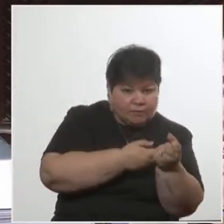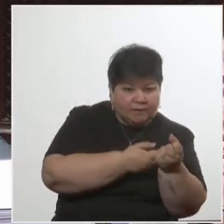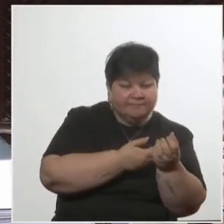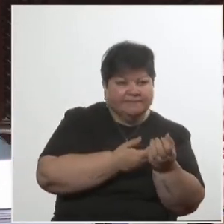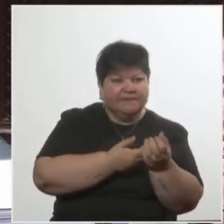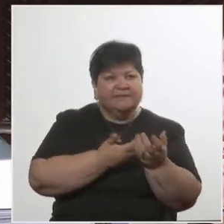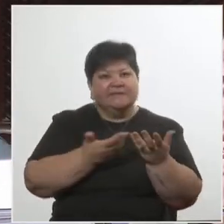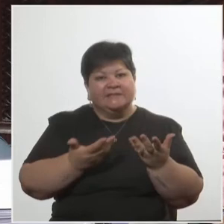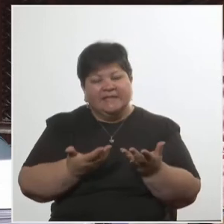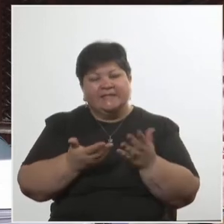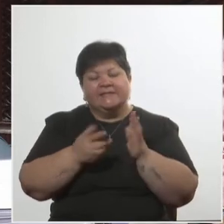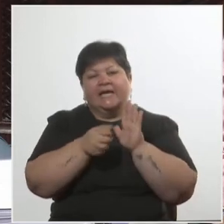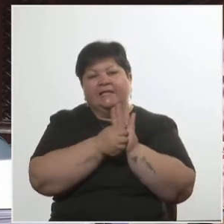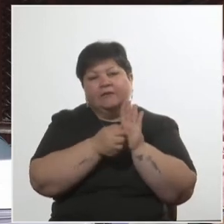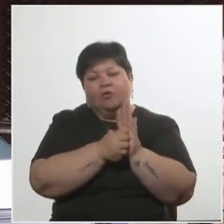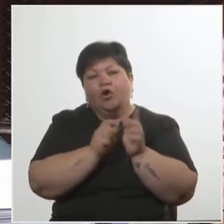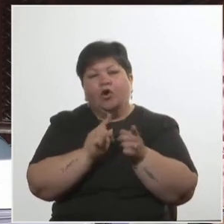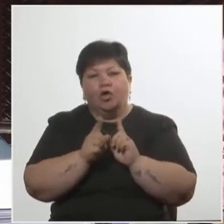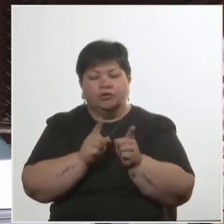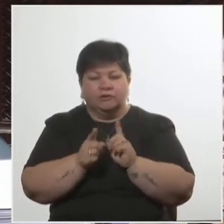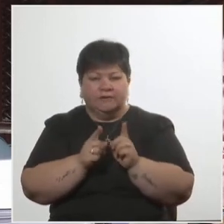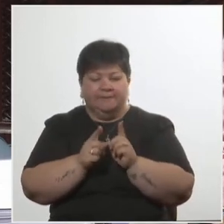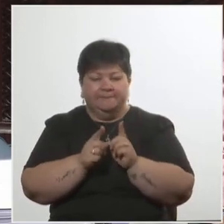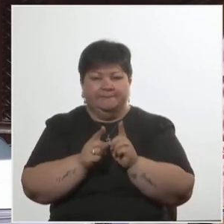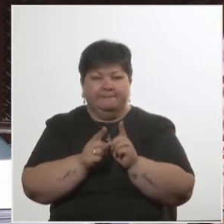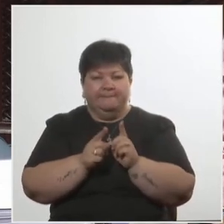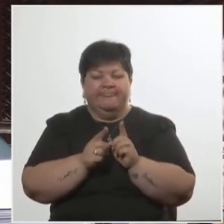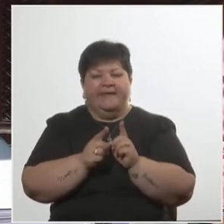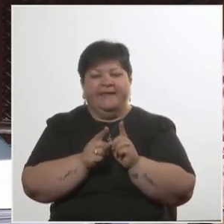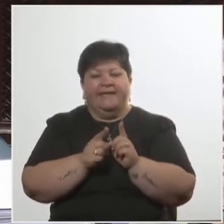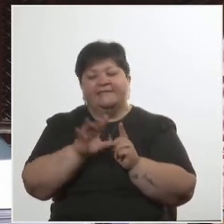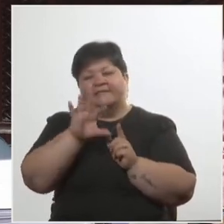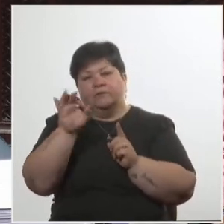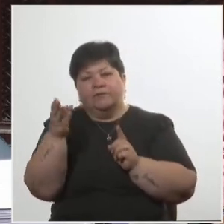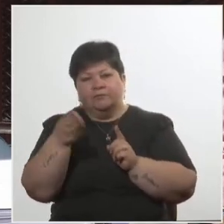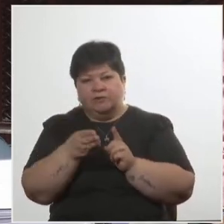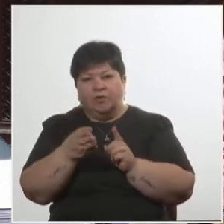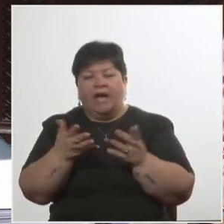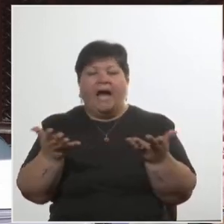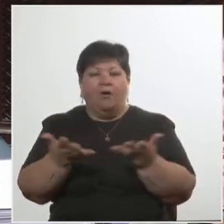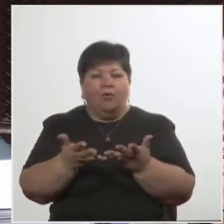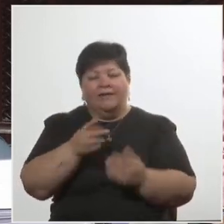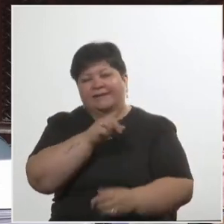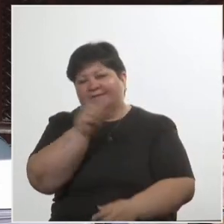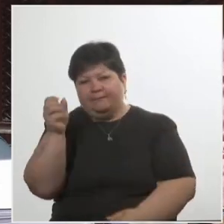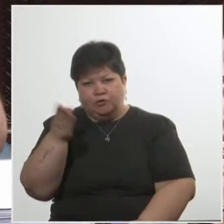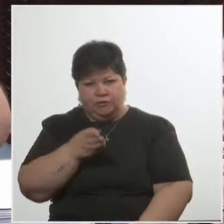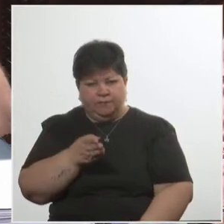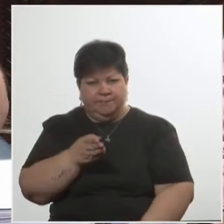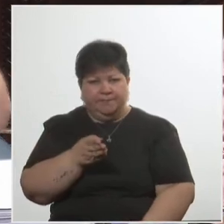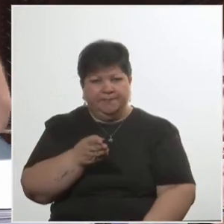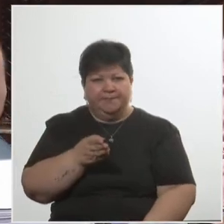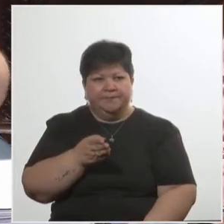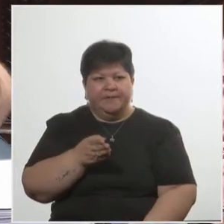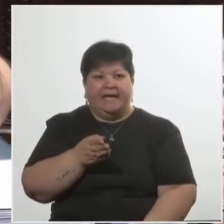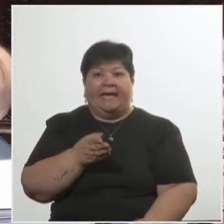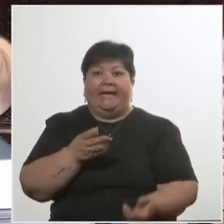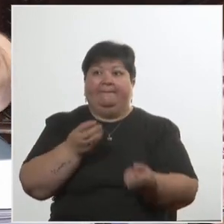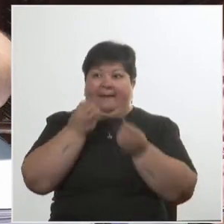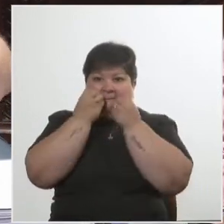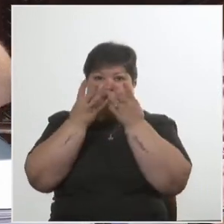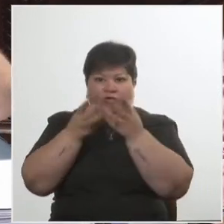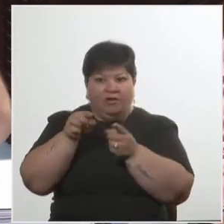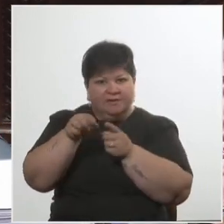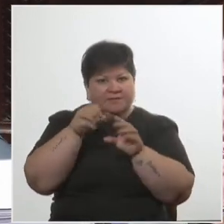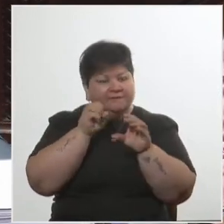lo que está especulado el artículo 11 que estipulaba que era fuera del 50% ahora será el 100% y eso es bueno para recomponer ese